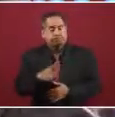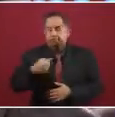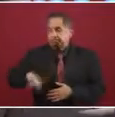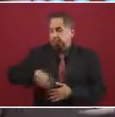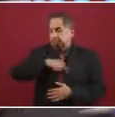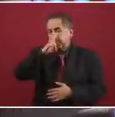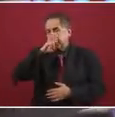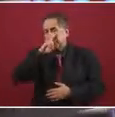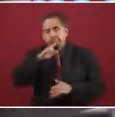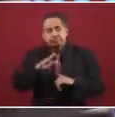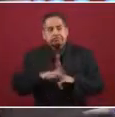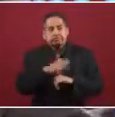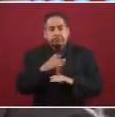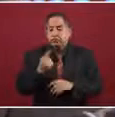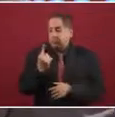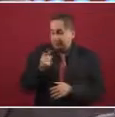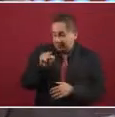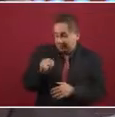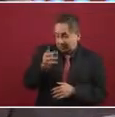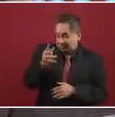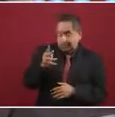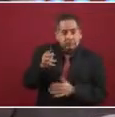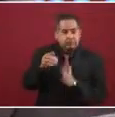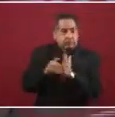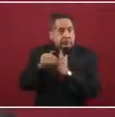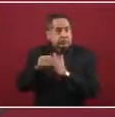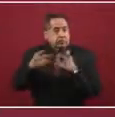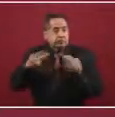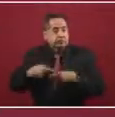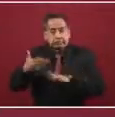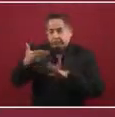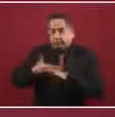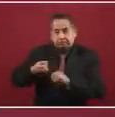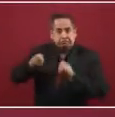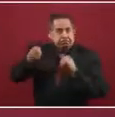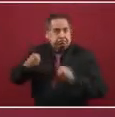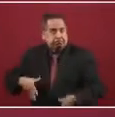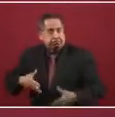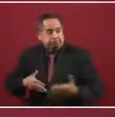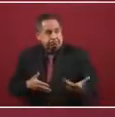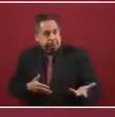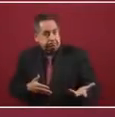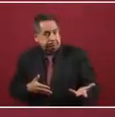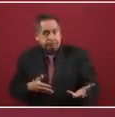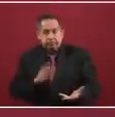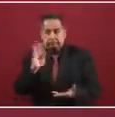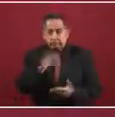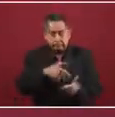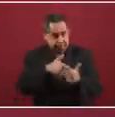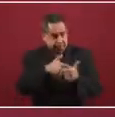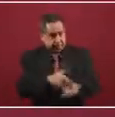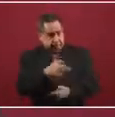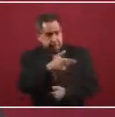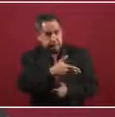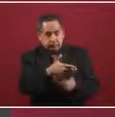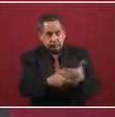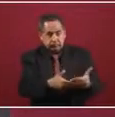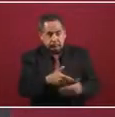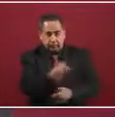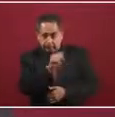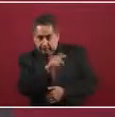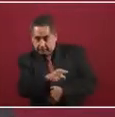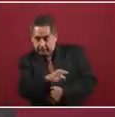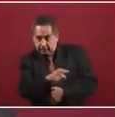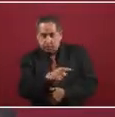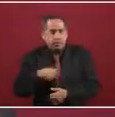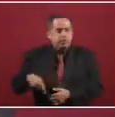por la afectación a 1.4 millones de personas en México, si se sigue adelante con lo que hasta ahora conocemos.